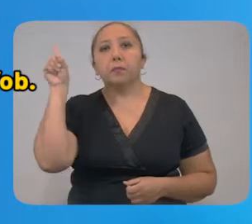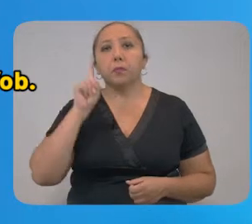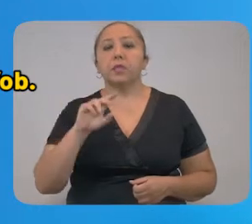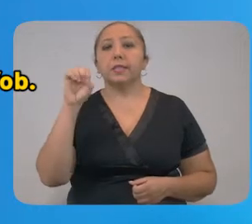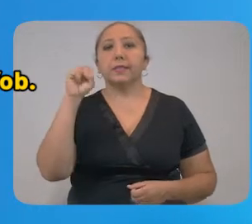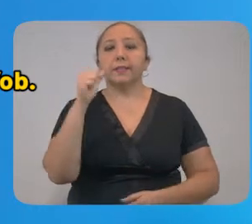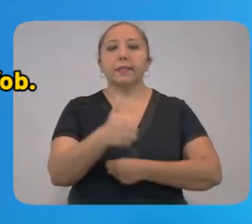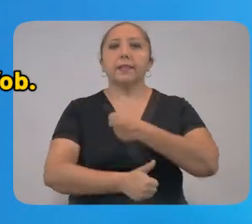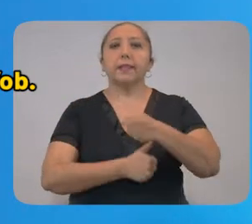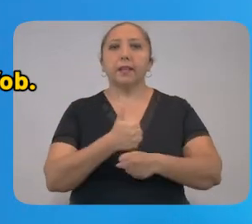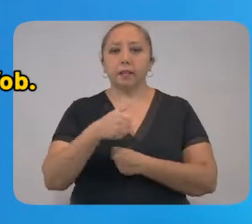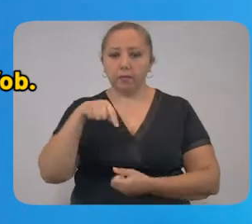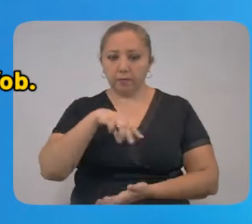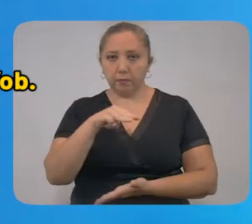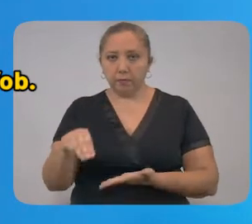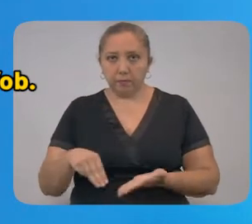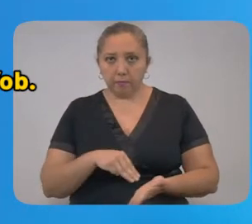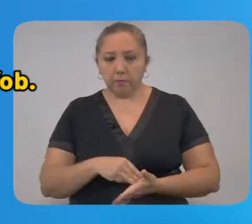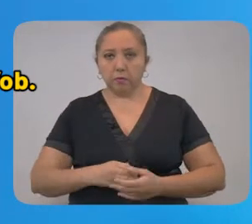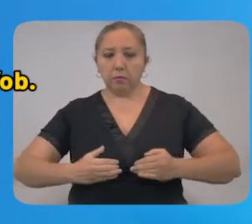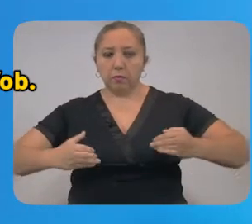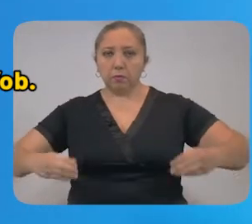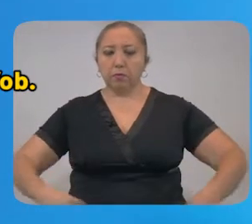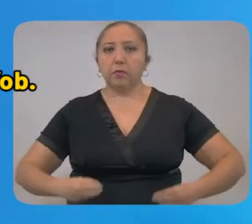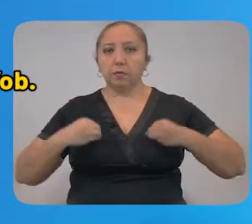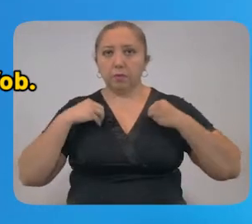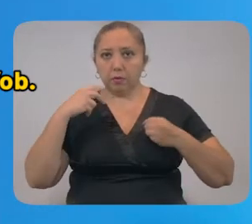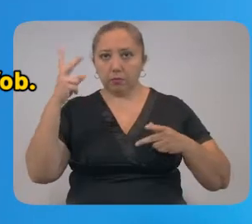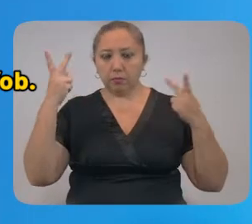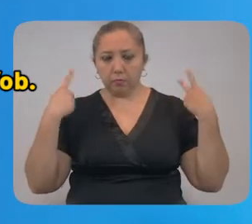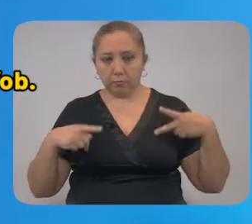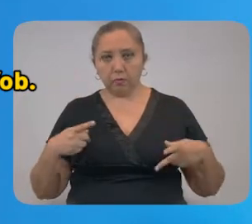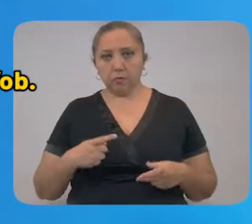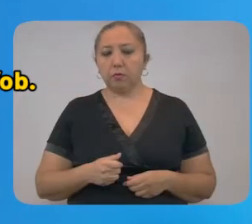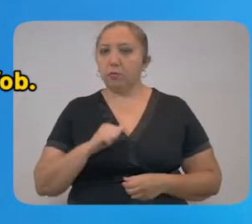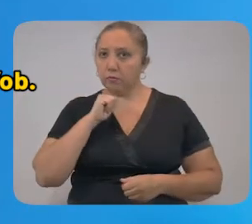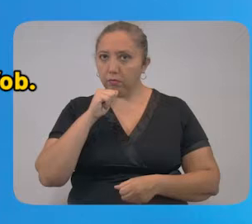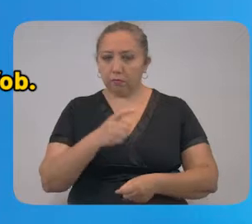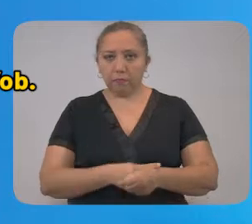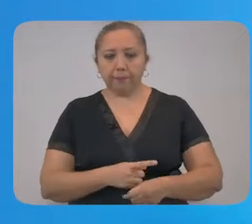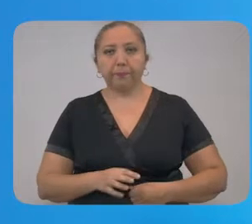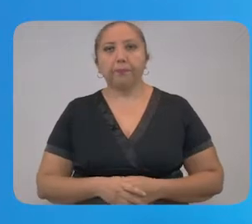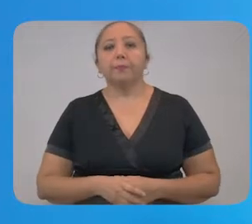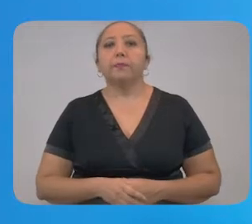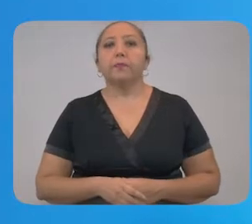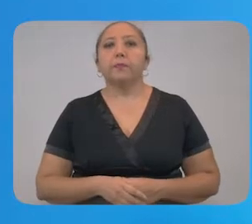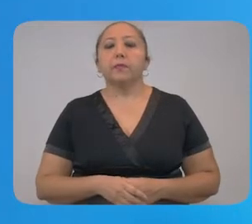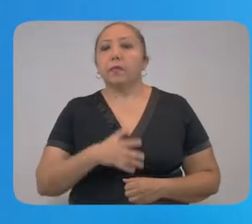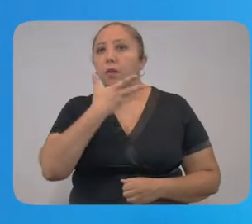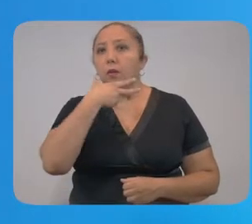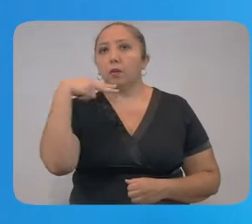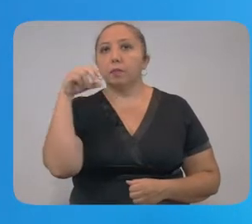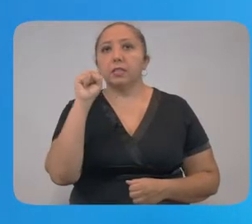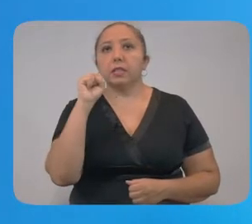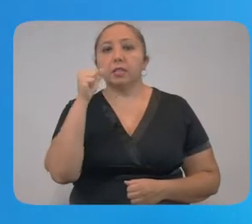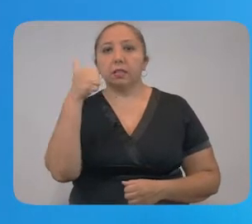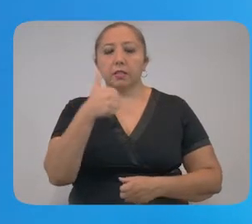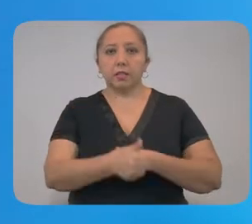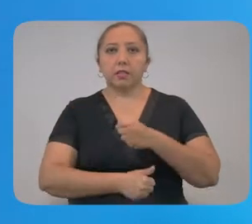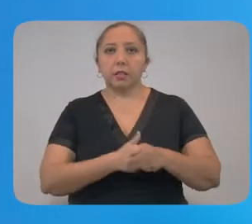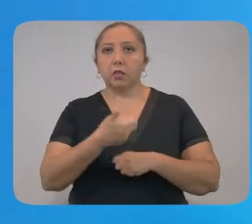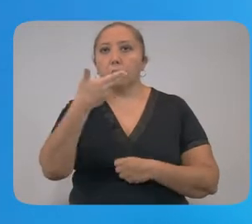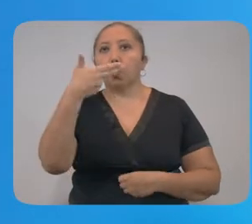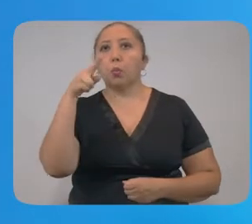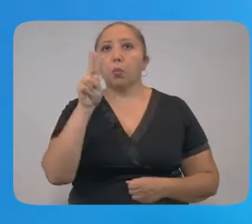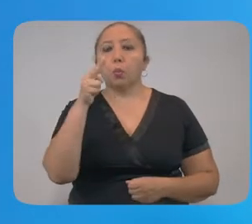de 60 años de Mérida, con obesidad. La paciente vivía con 2 personas que no presentan síntomas. Hombre de 66 años de